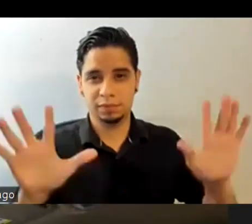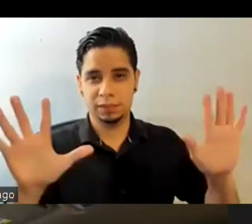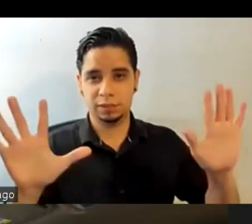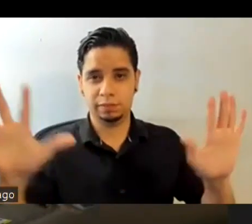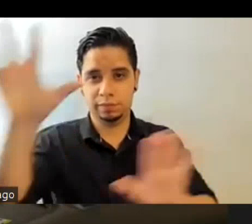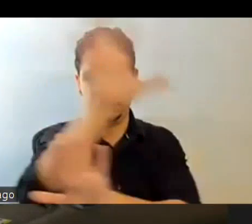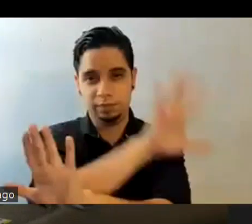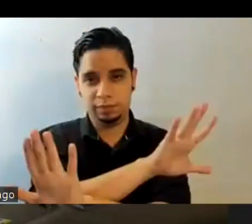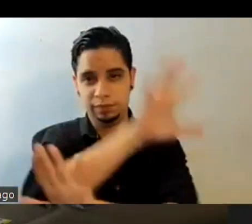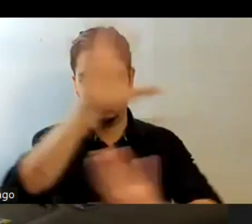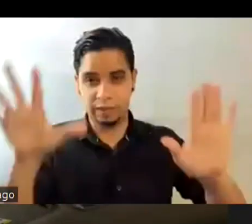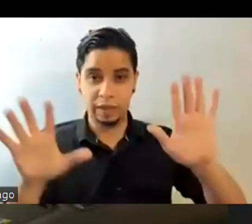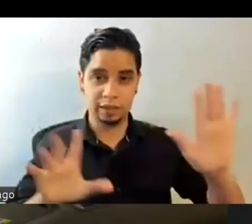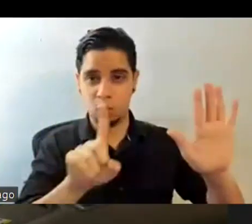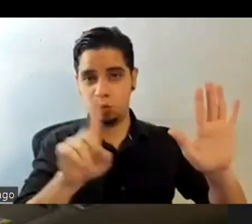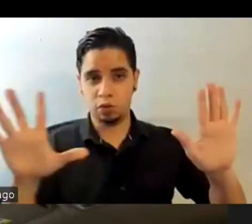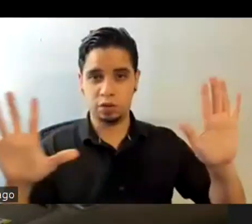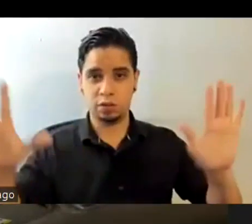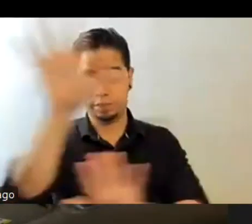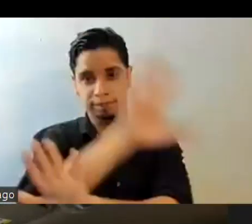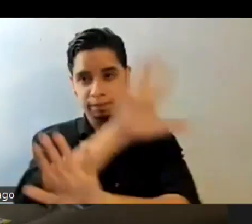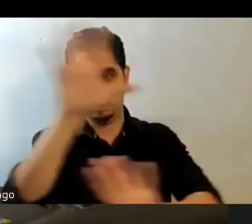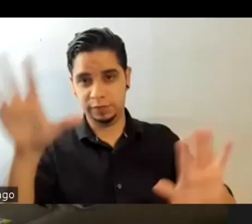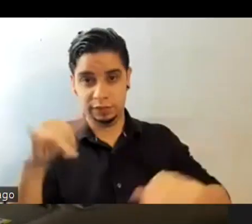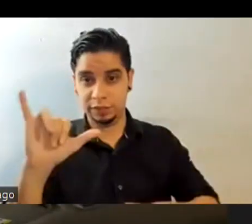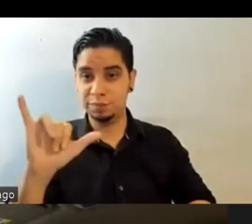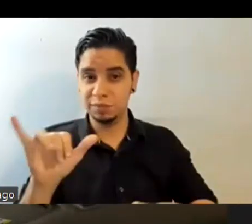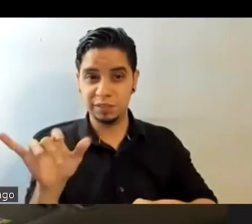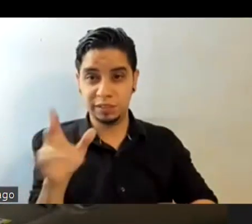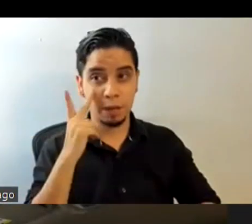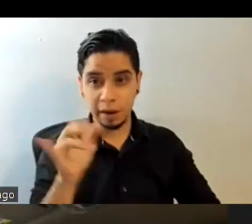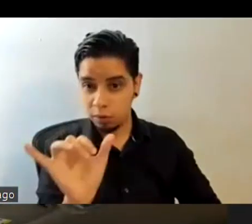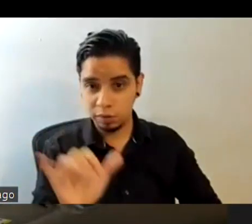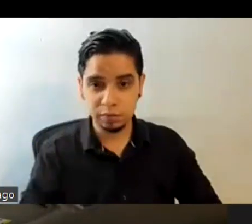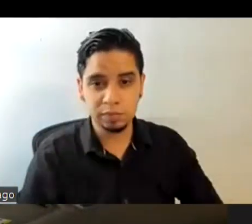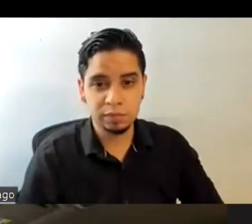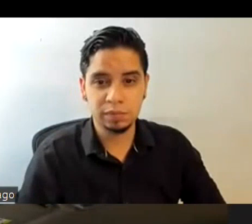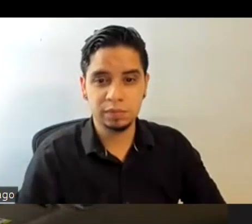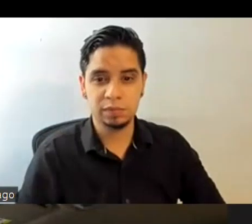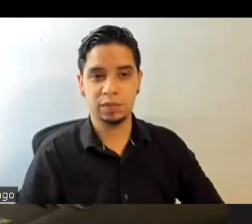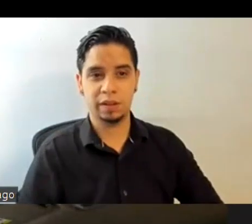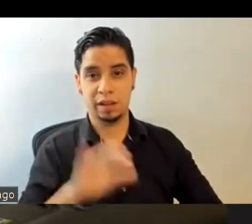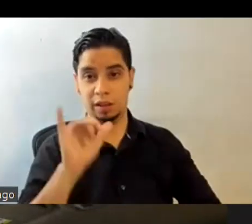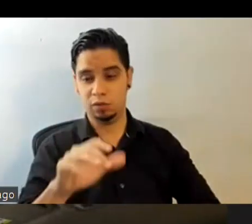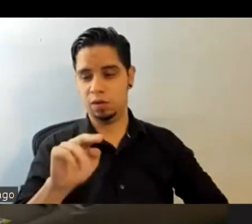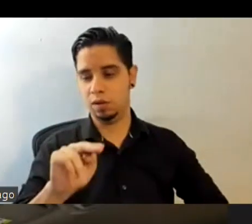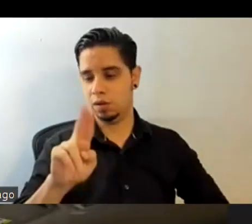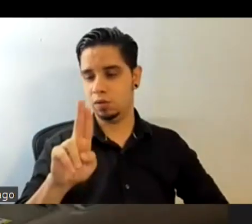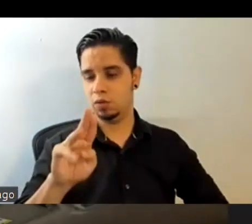En el dominó, Capicú. Sí. Que no me por lo que para otro. Eso es numerología, tiene unos significados, pero yo no lo sé.